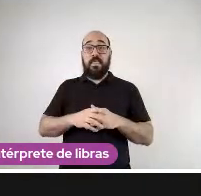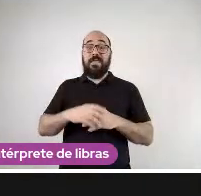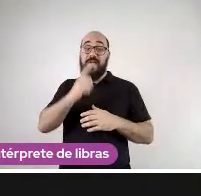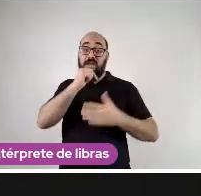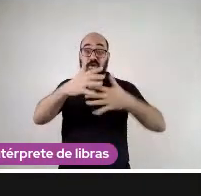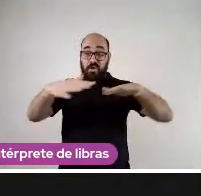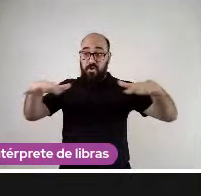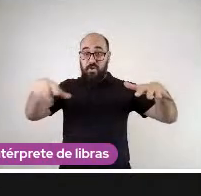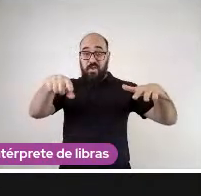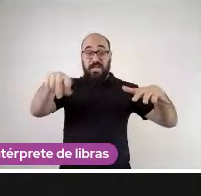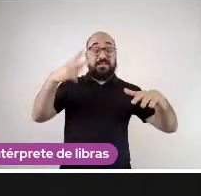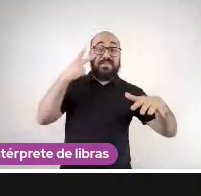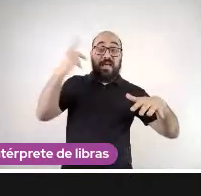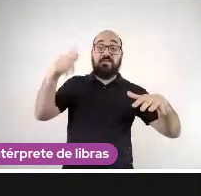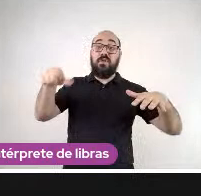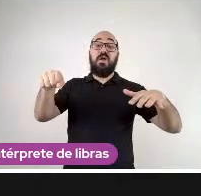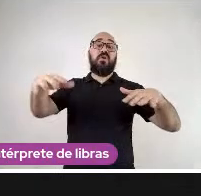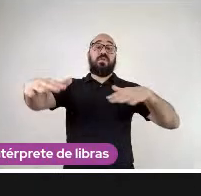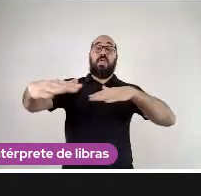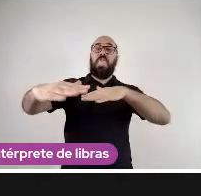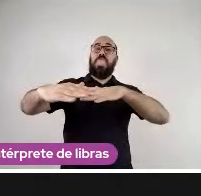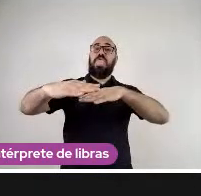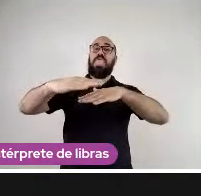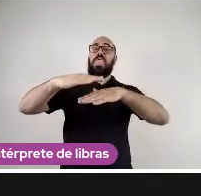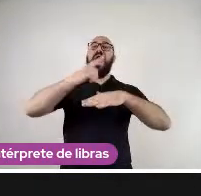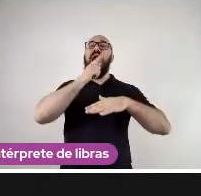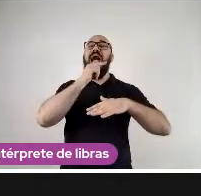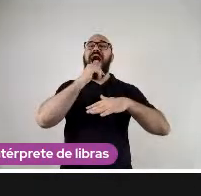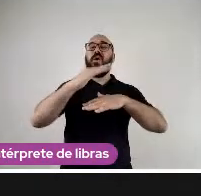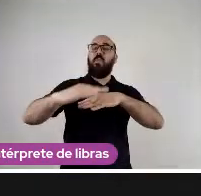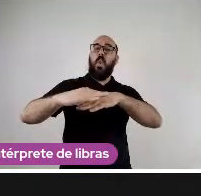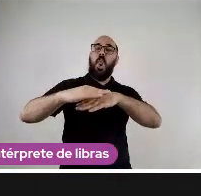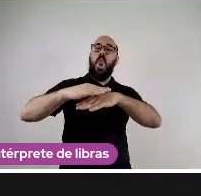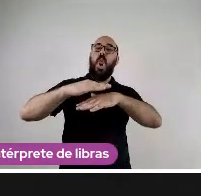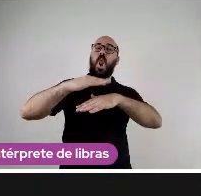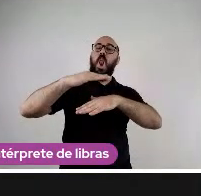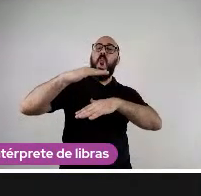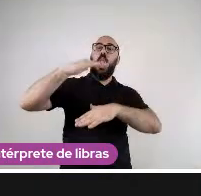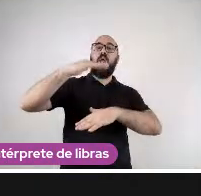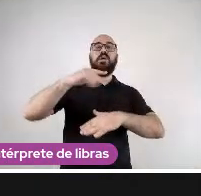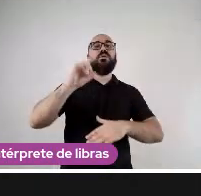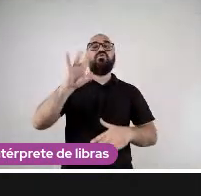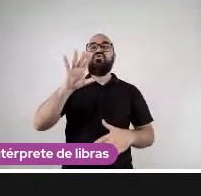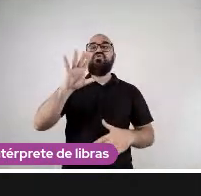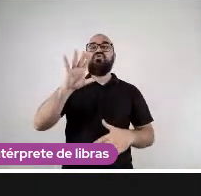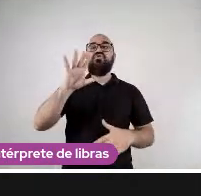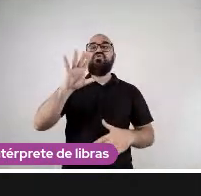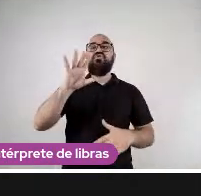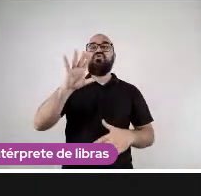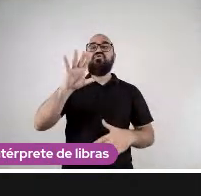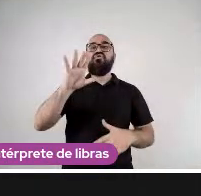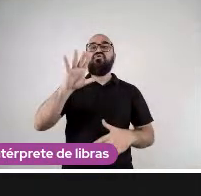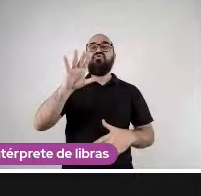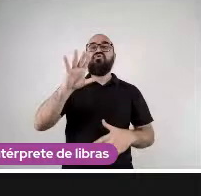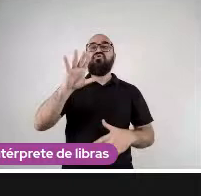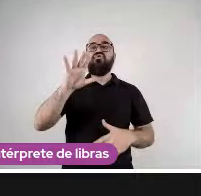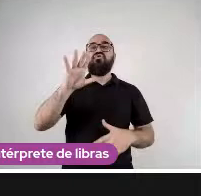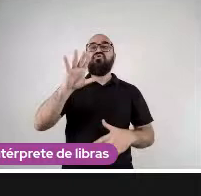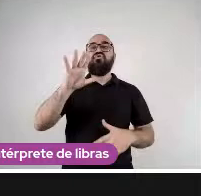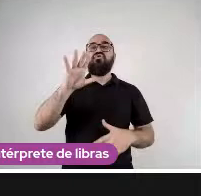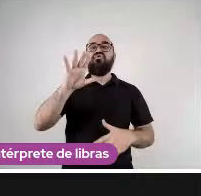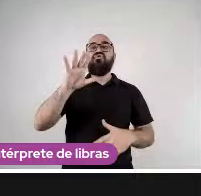Como anécdota, pensar que si sube 1 metro el nivel del mar, en el Caribe, por ejemplo, el 60% de los complejos hoteleros se